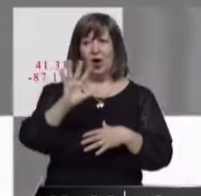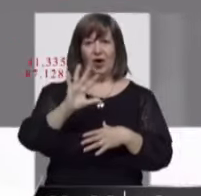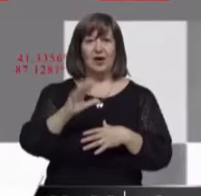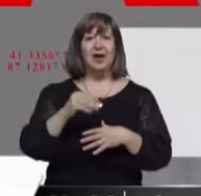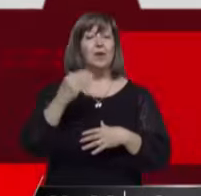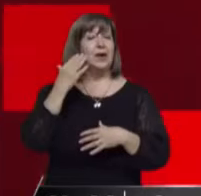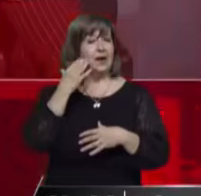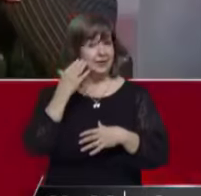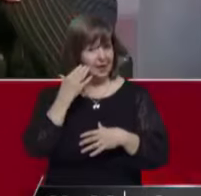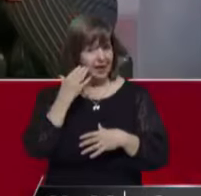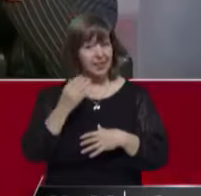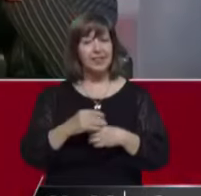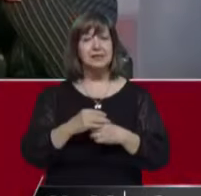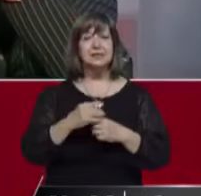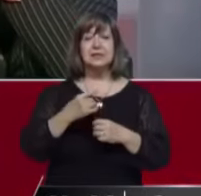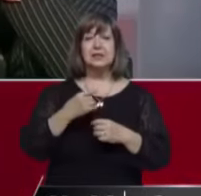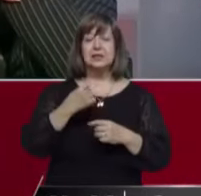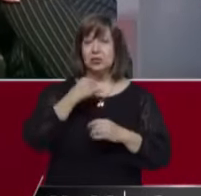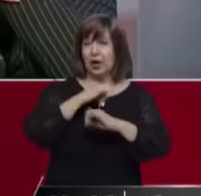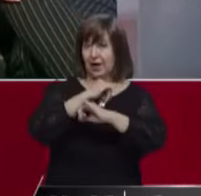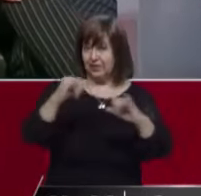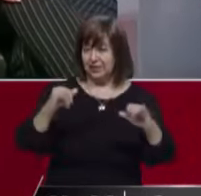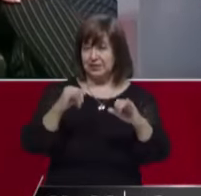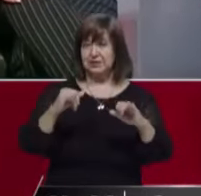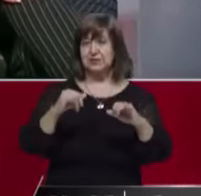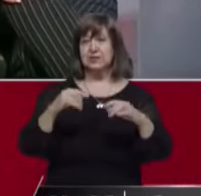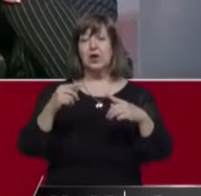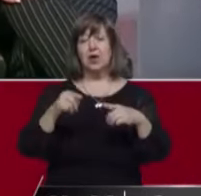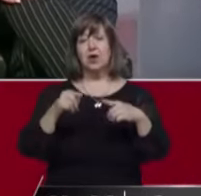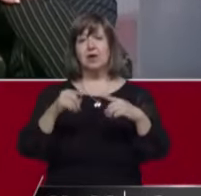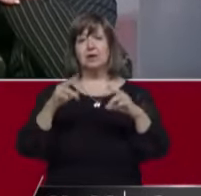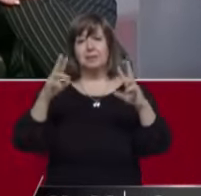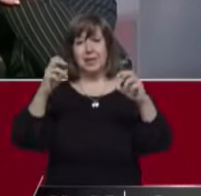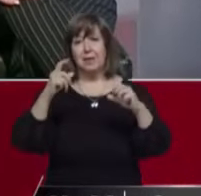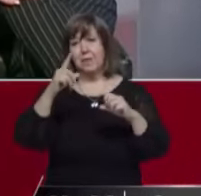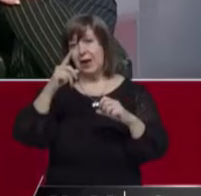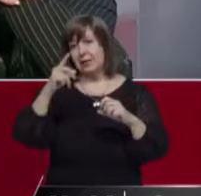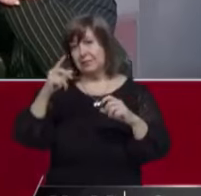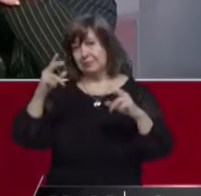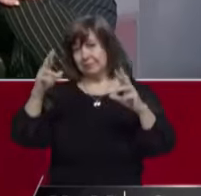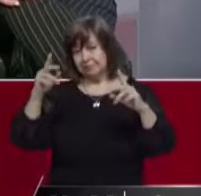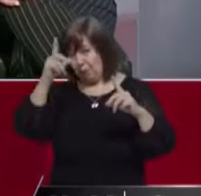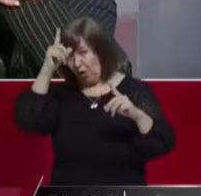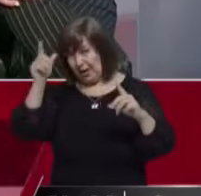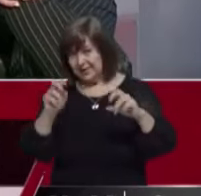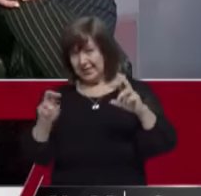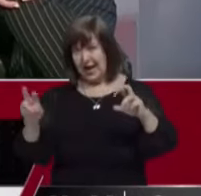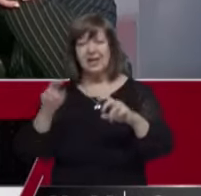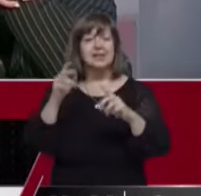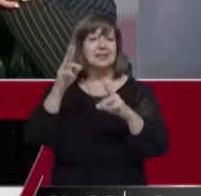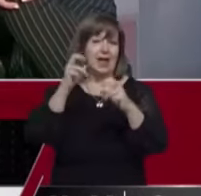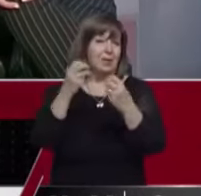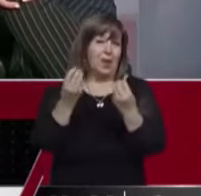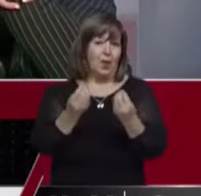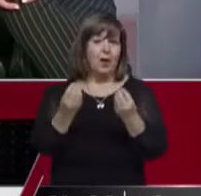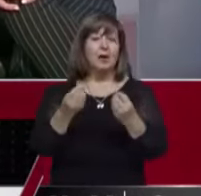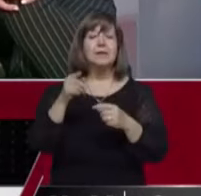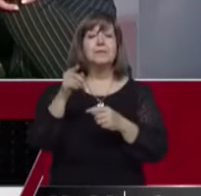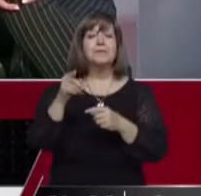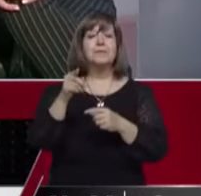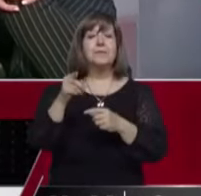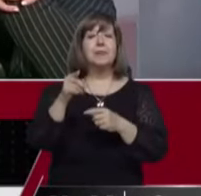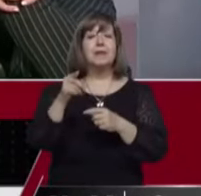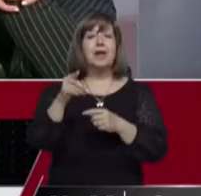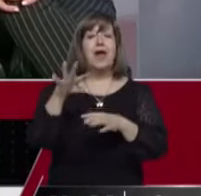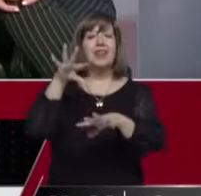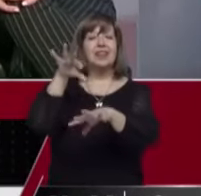Muy buenas tardes. Y la verdad que la noticia, una de las más destacadas a nivel policial en el departamento de San Rafael, tiene que ver justamente con